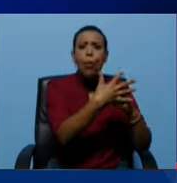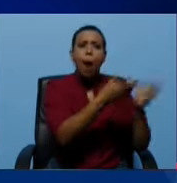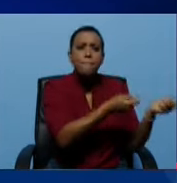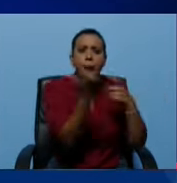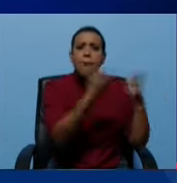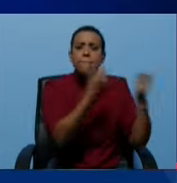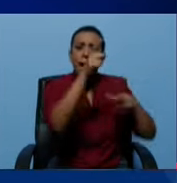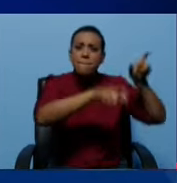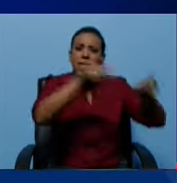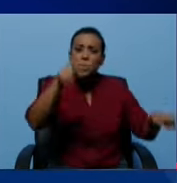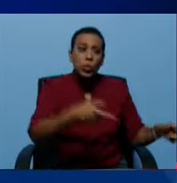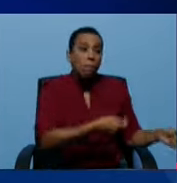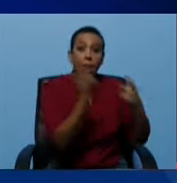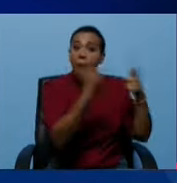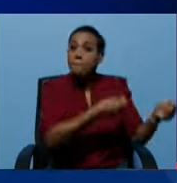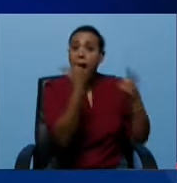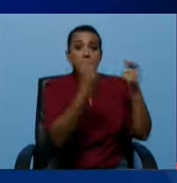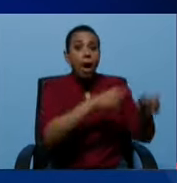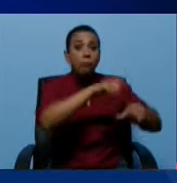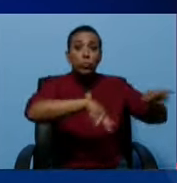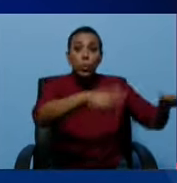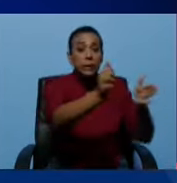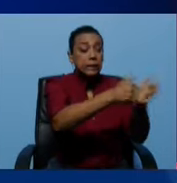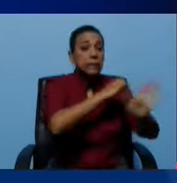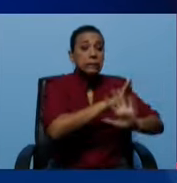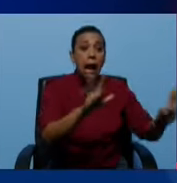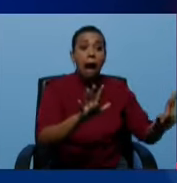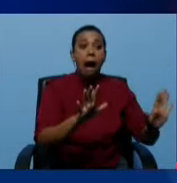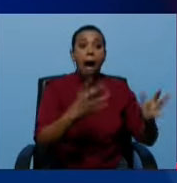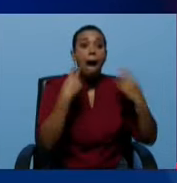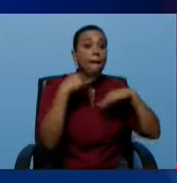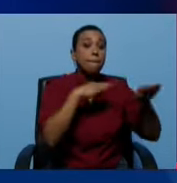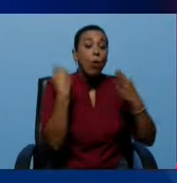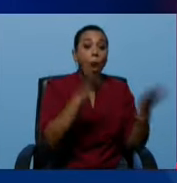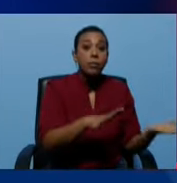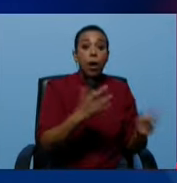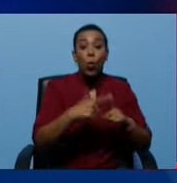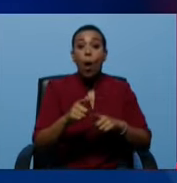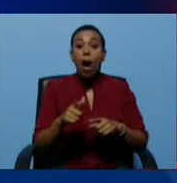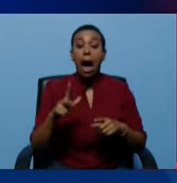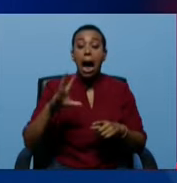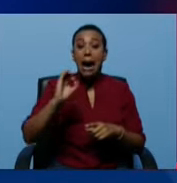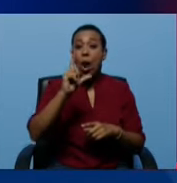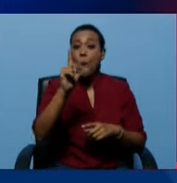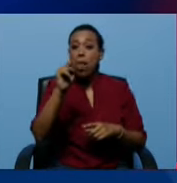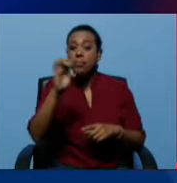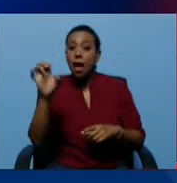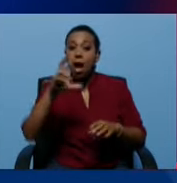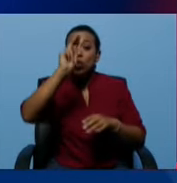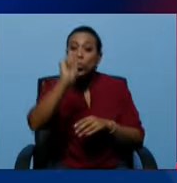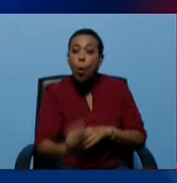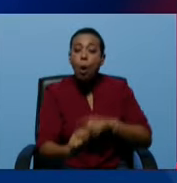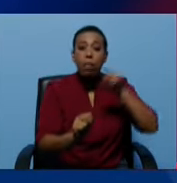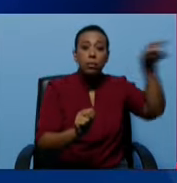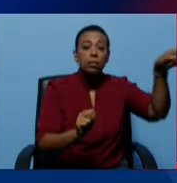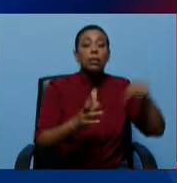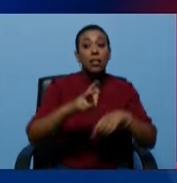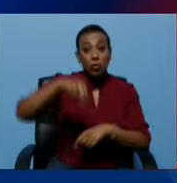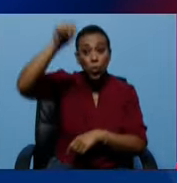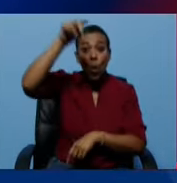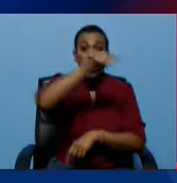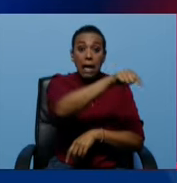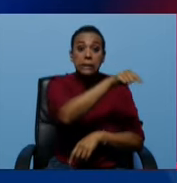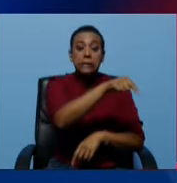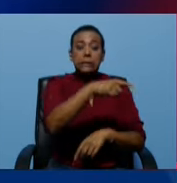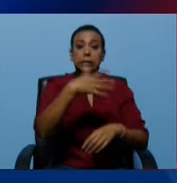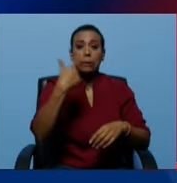desalojar todo ese territorio. Fíjense cómo dañó Carolina del Norte, el huracán Helen. Y